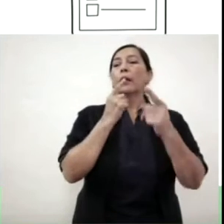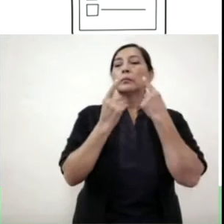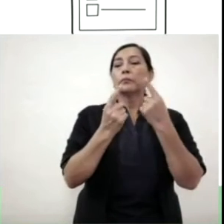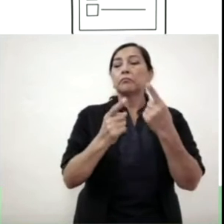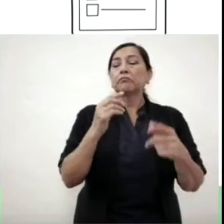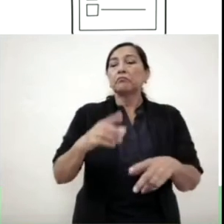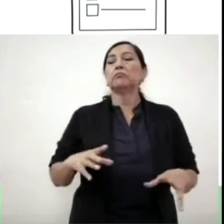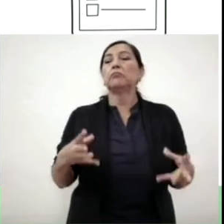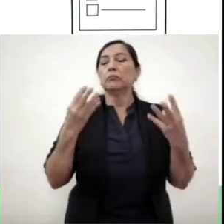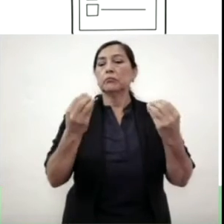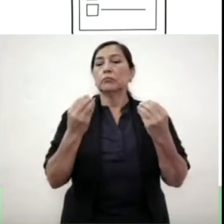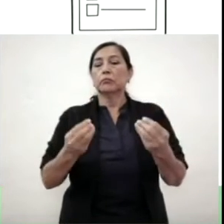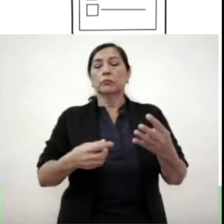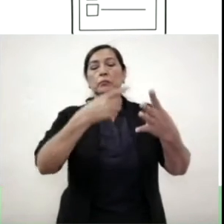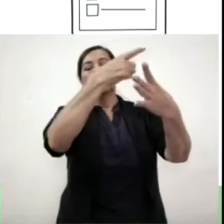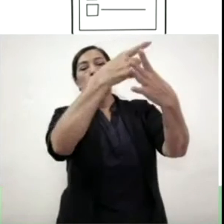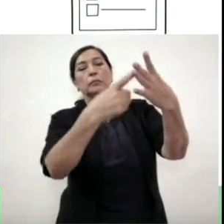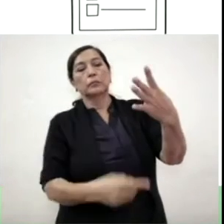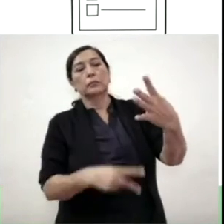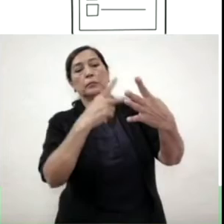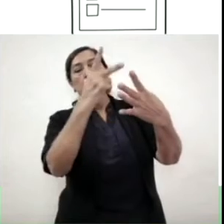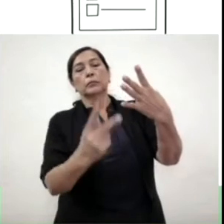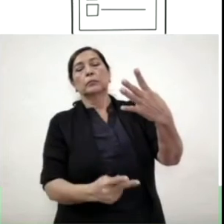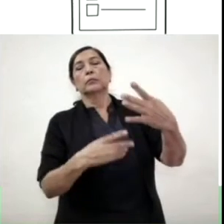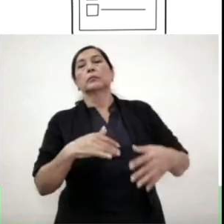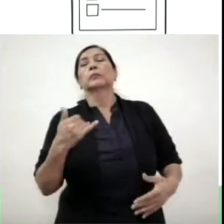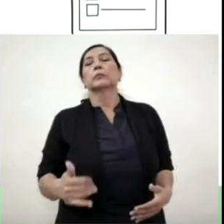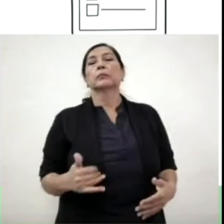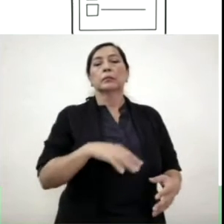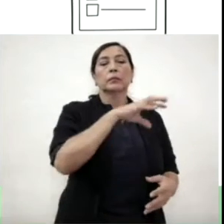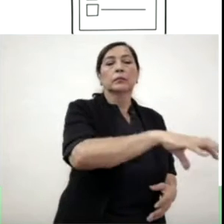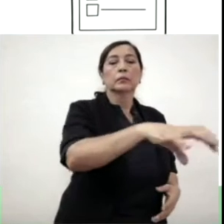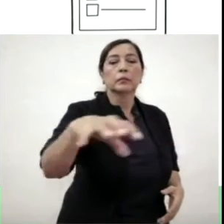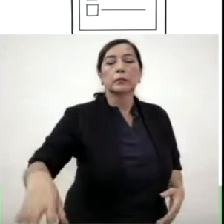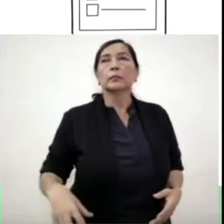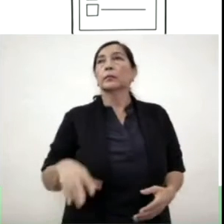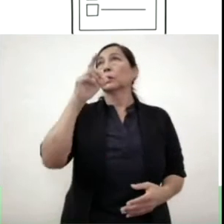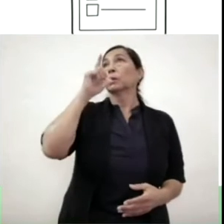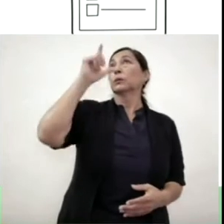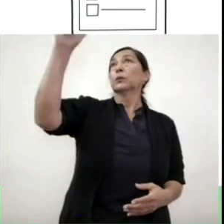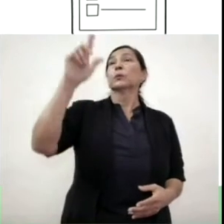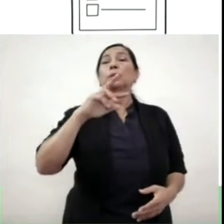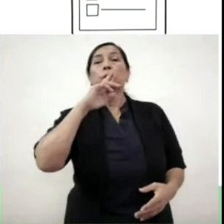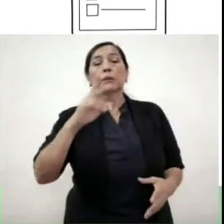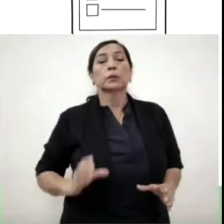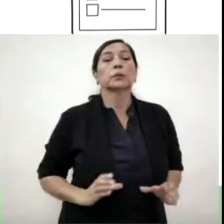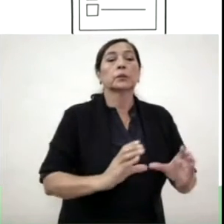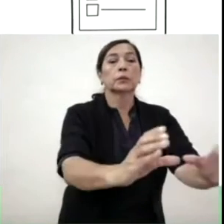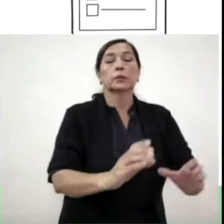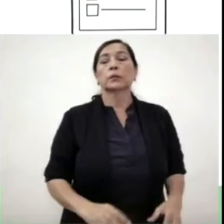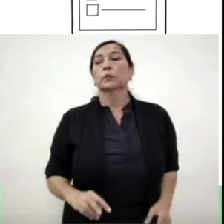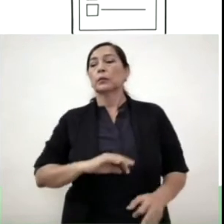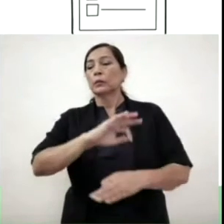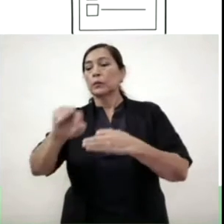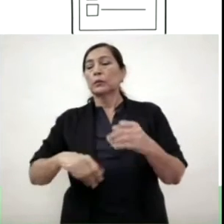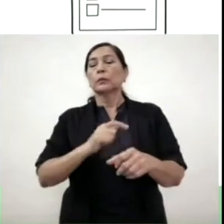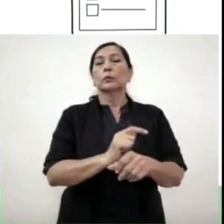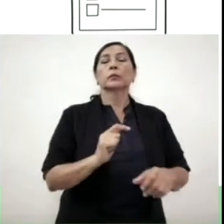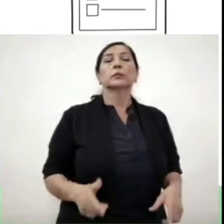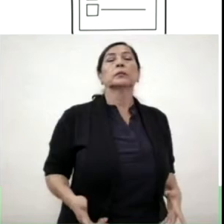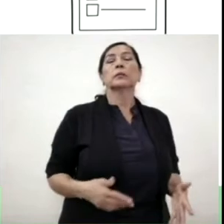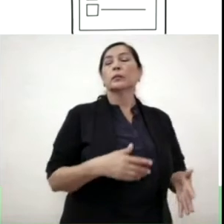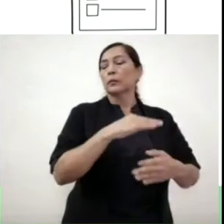como intervención en las colonias con mayor incidencia electiva, desde alumbrado, calles, mejoramiento, servicios, programas de